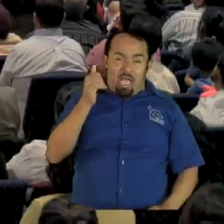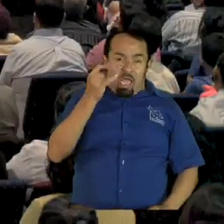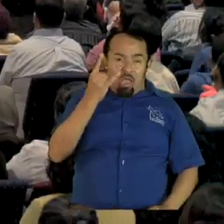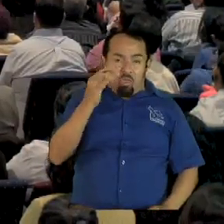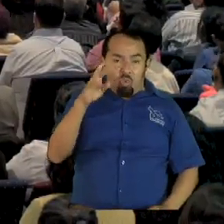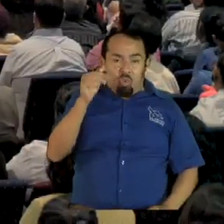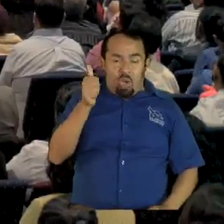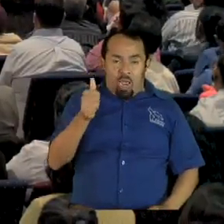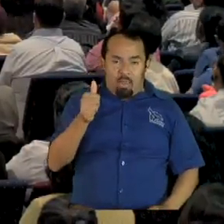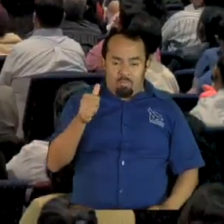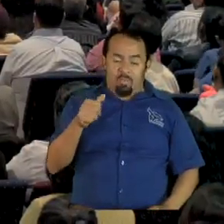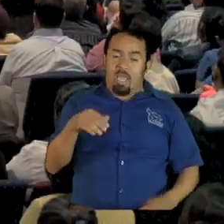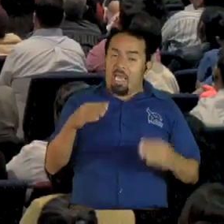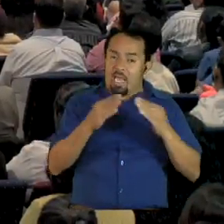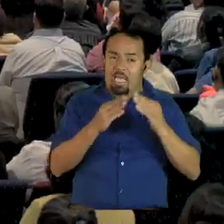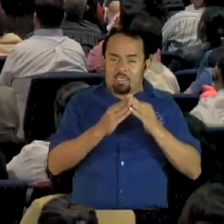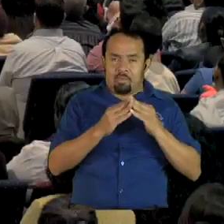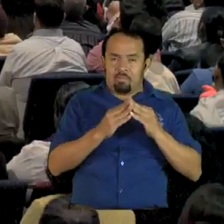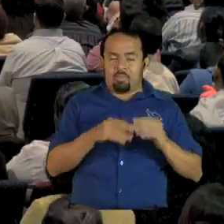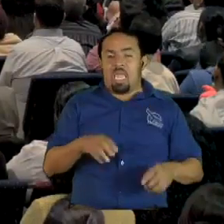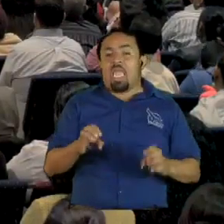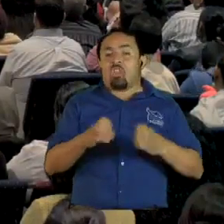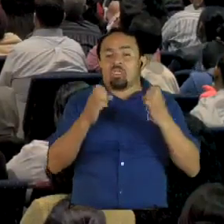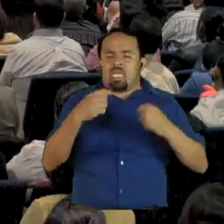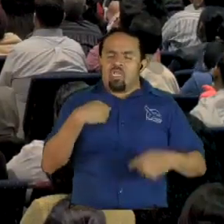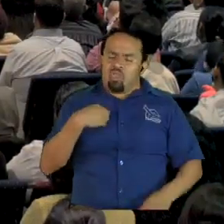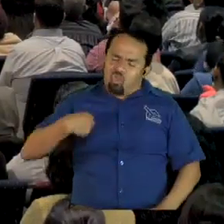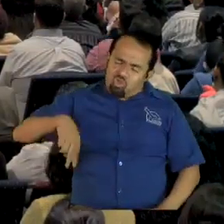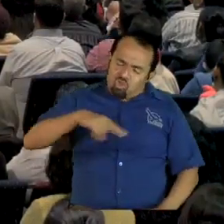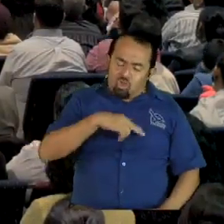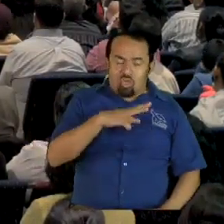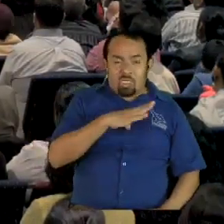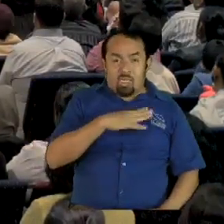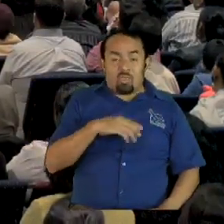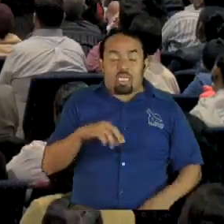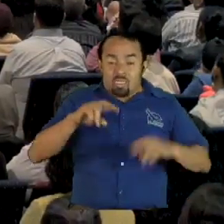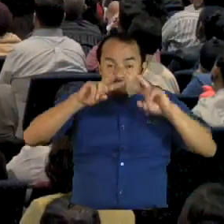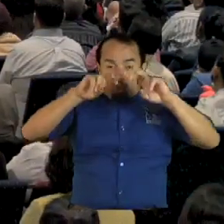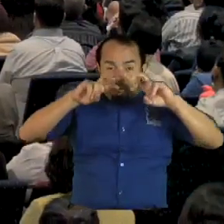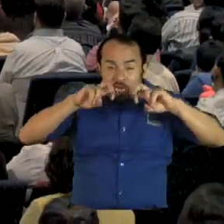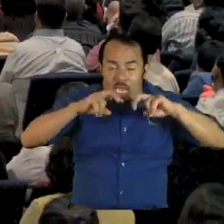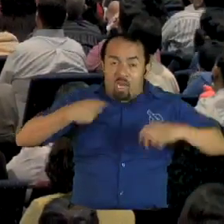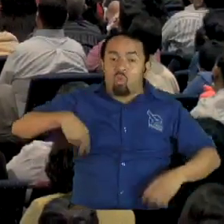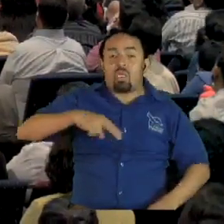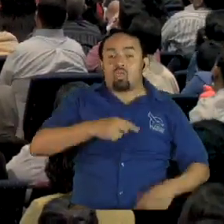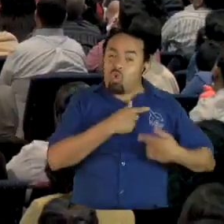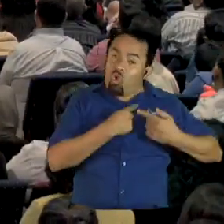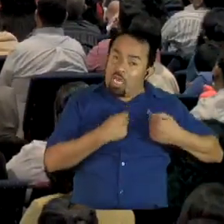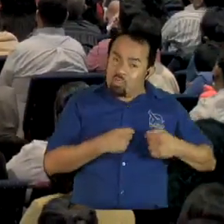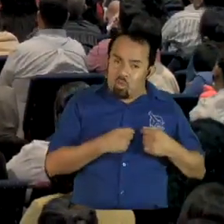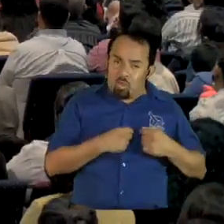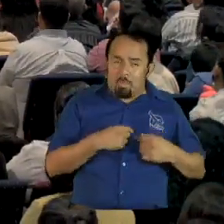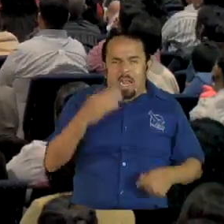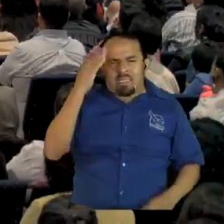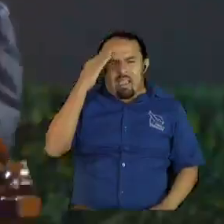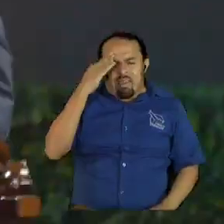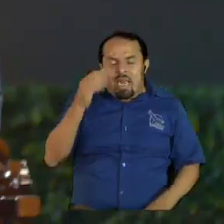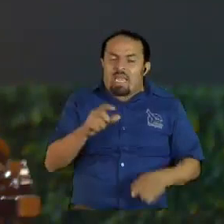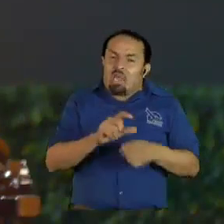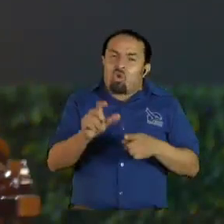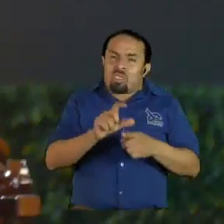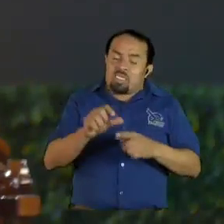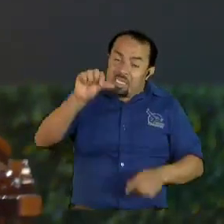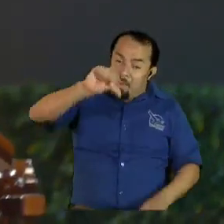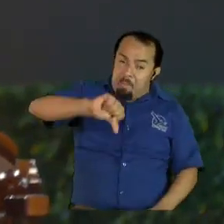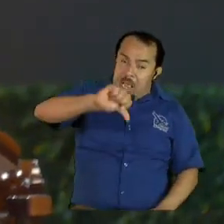nuestro campamento para ver qué cosas están mal. Bueno, entonces por eso es importante de qué se purifica el